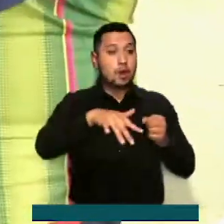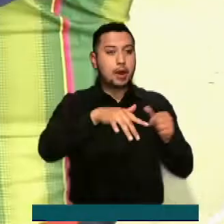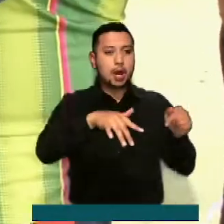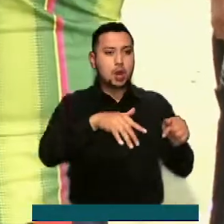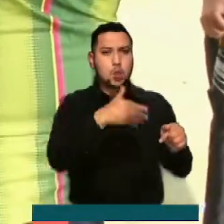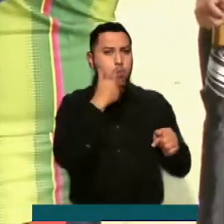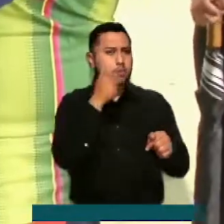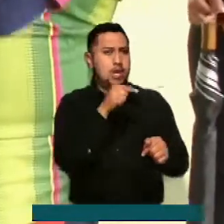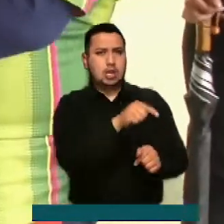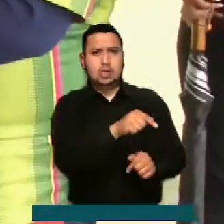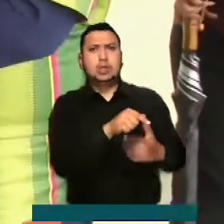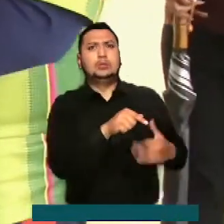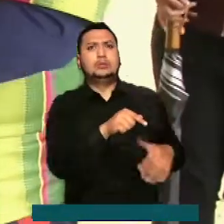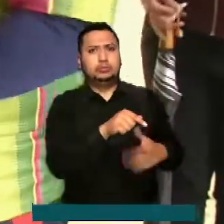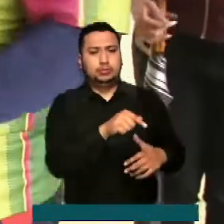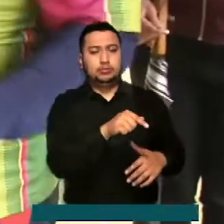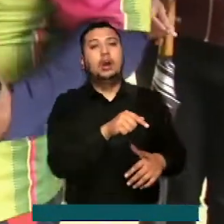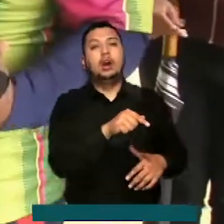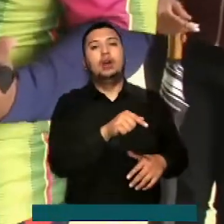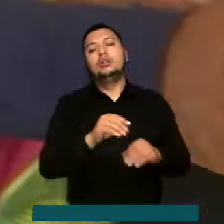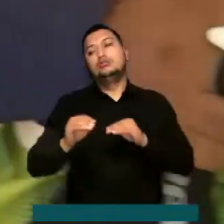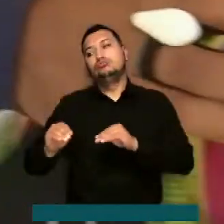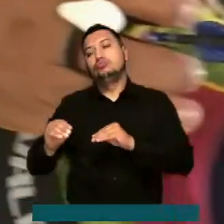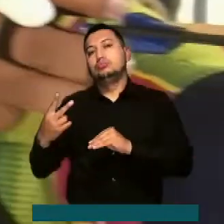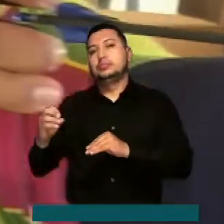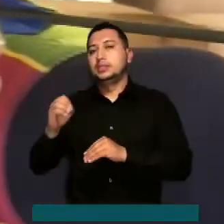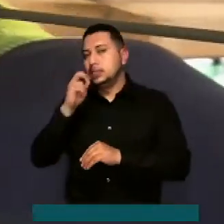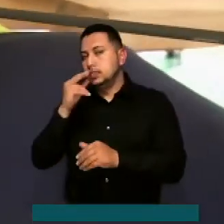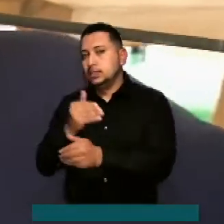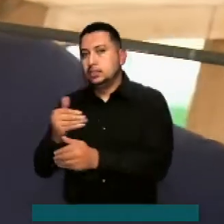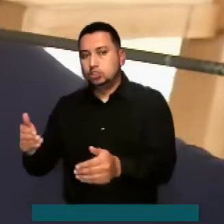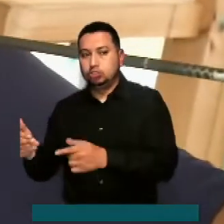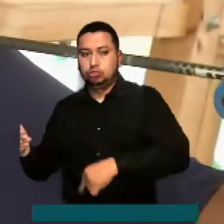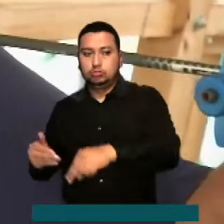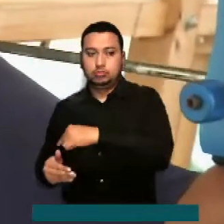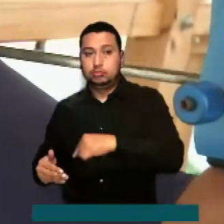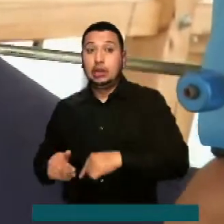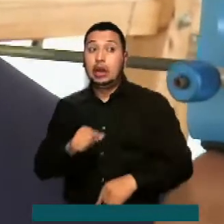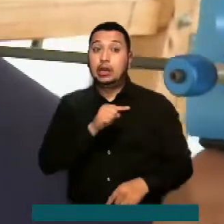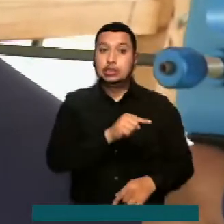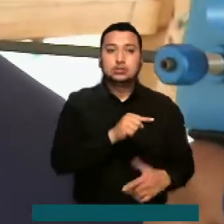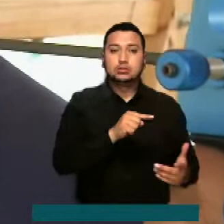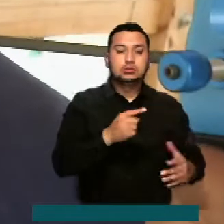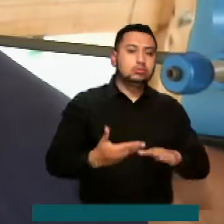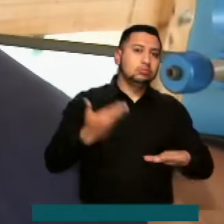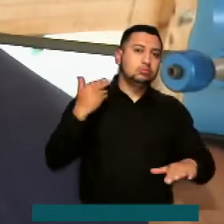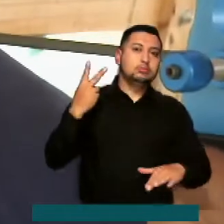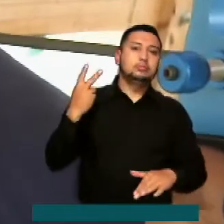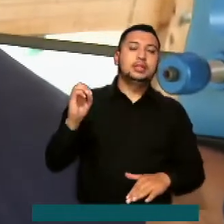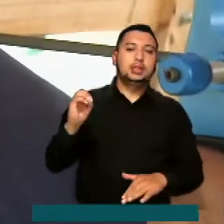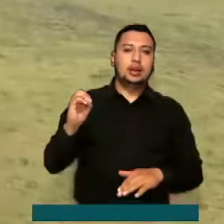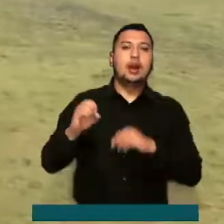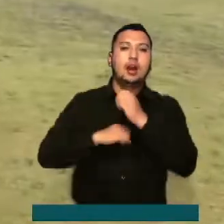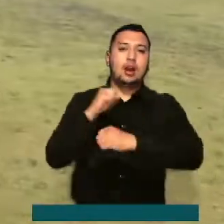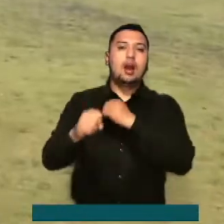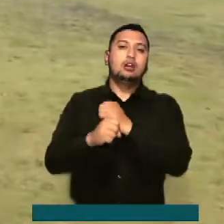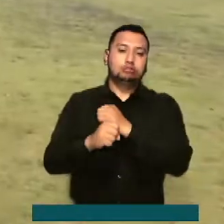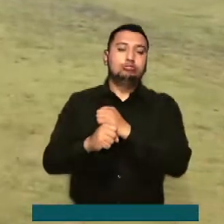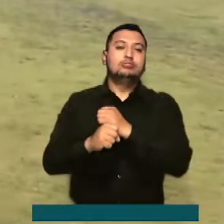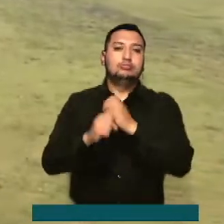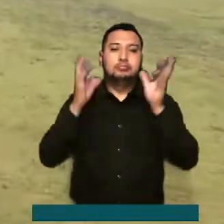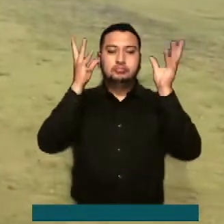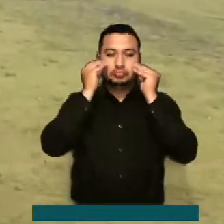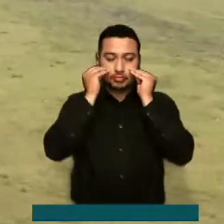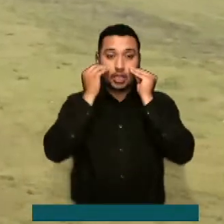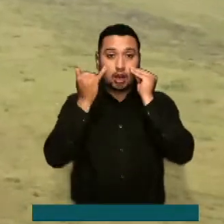alonso es un hombre que perdió la visión hace tres años y como parte de su recuperación aprendió tiro con arco ahora hace parte de la formación de